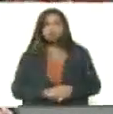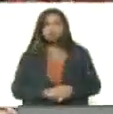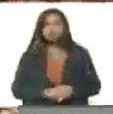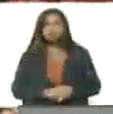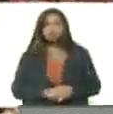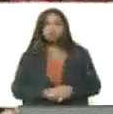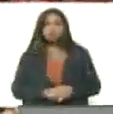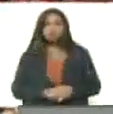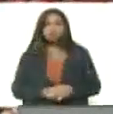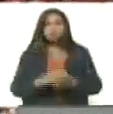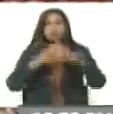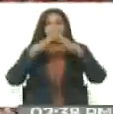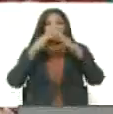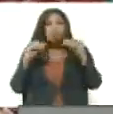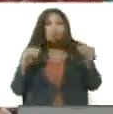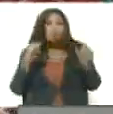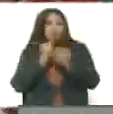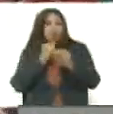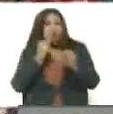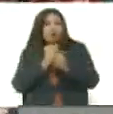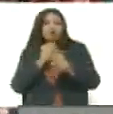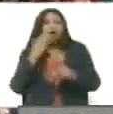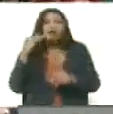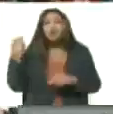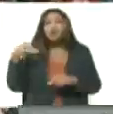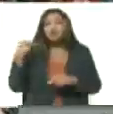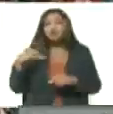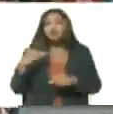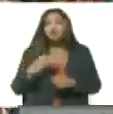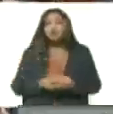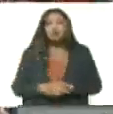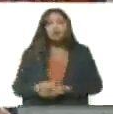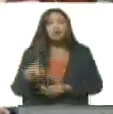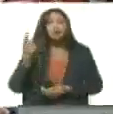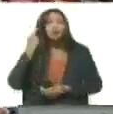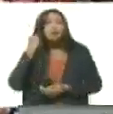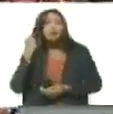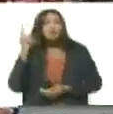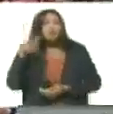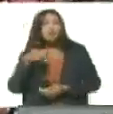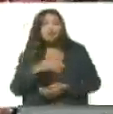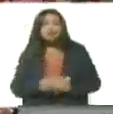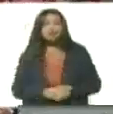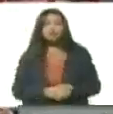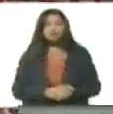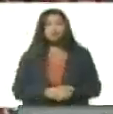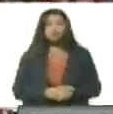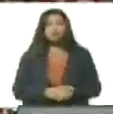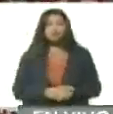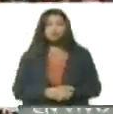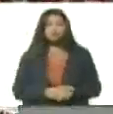a todos los trabajadores, a la juventud, a las mujeres.